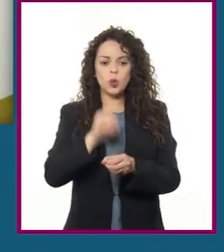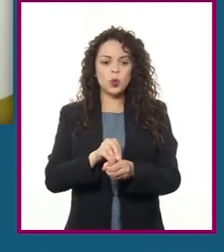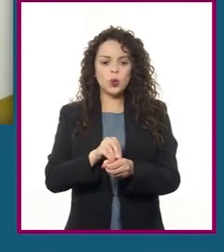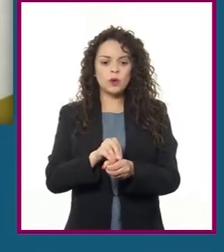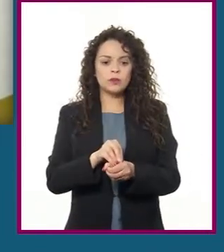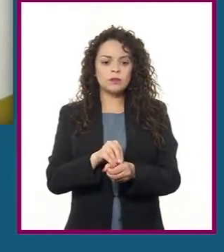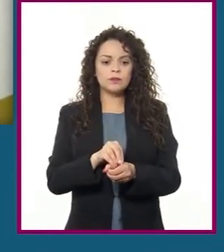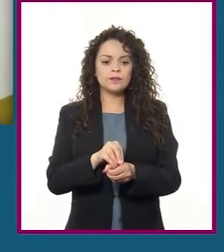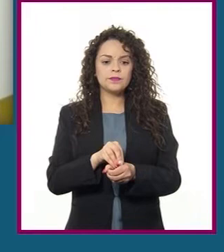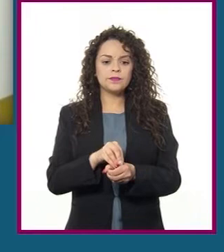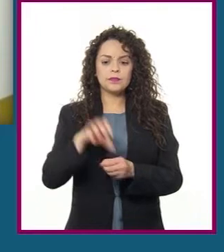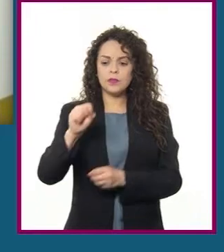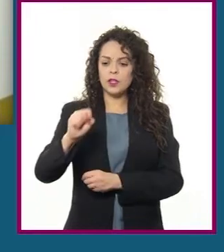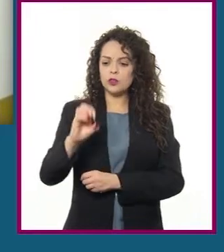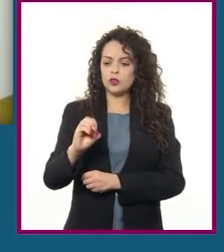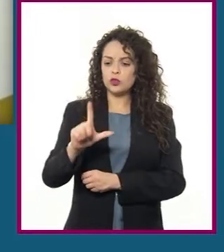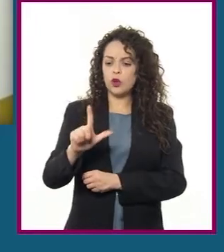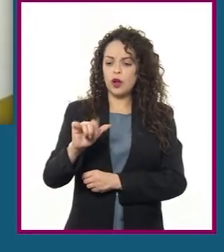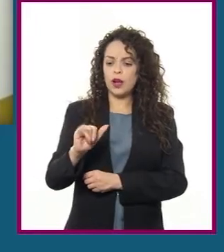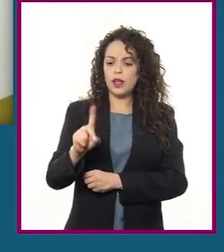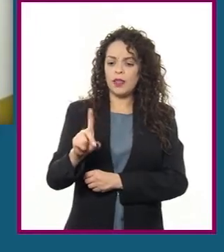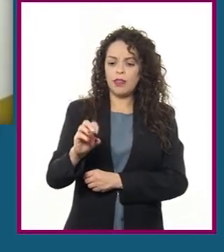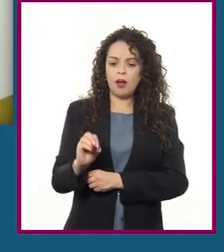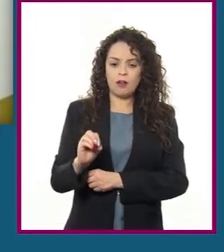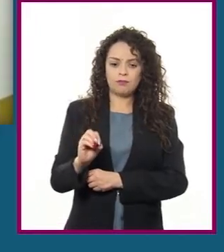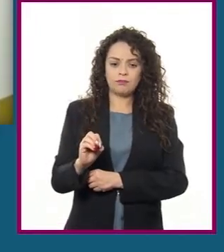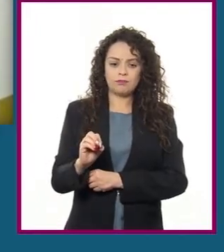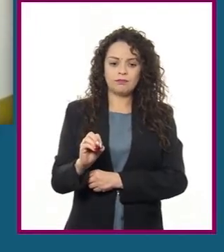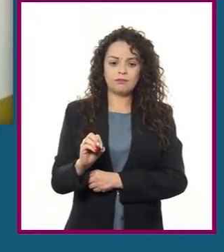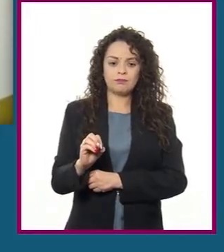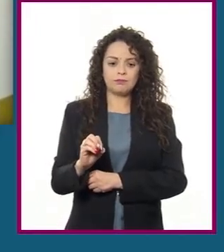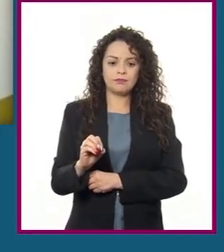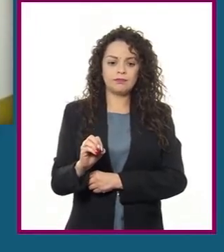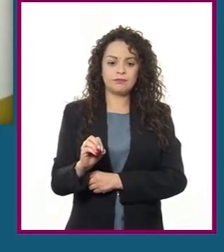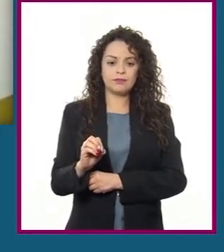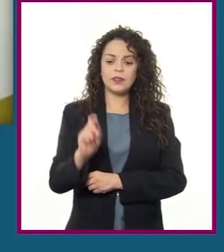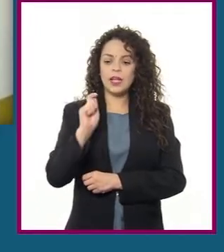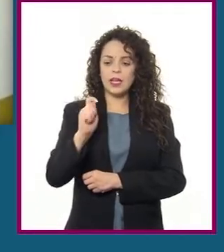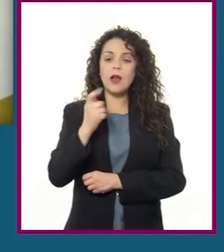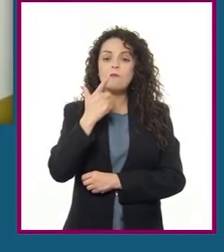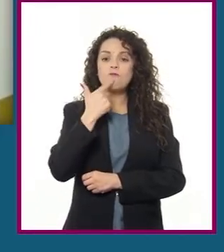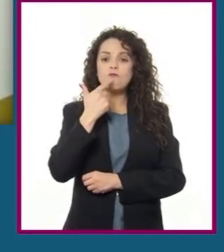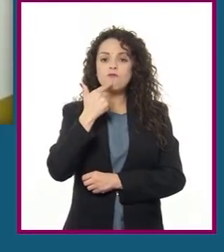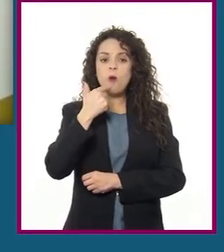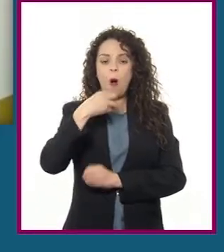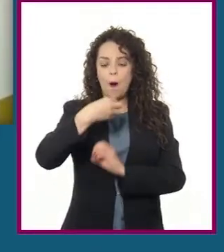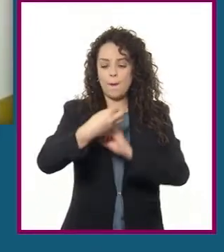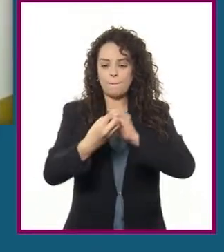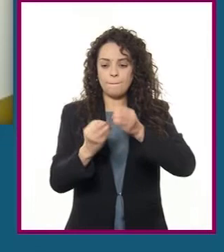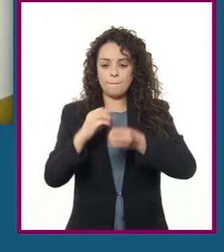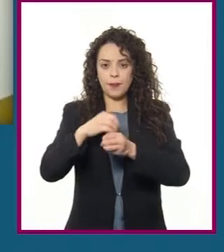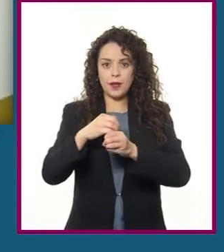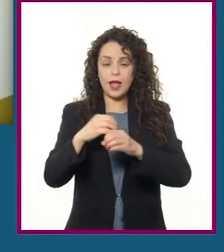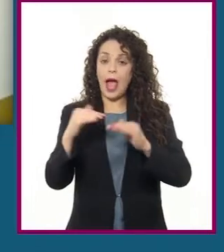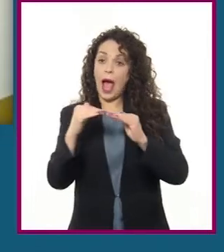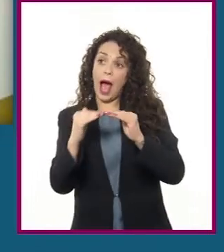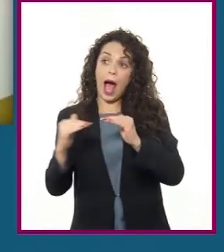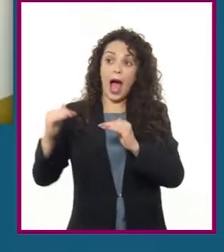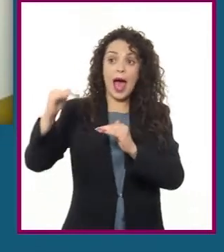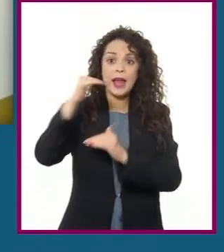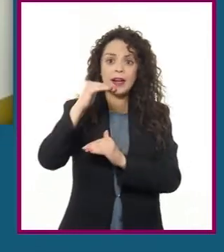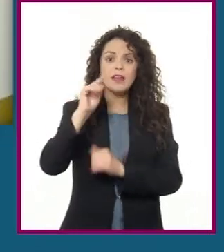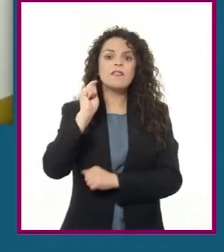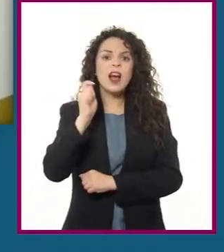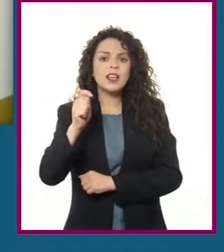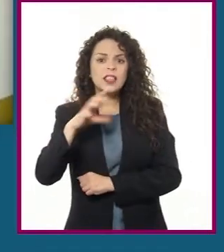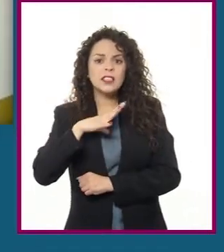materia sólida, como es en este caso todos los glóbulos rojos, y en la parte de arriba van a quedar lo